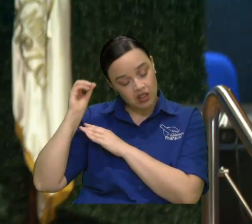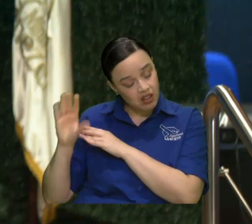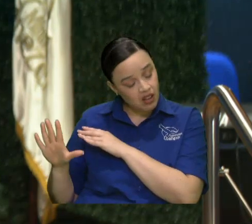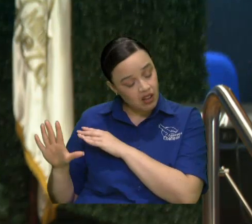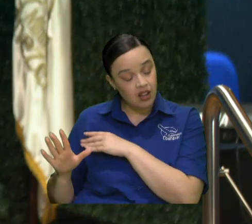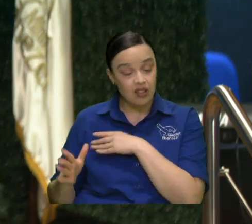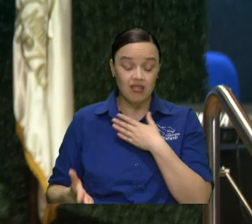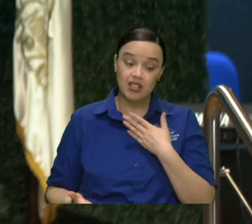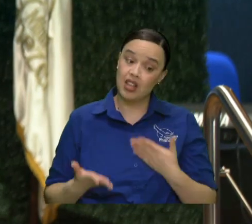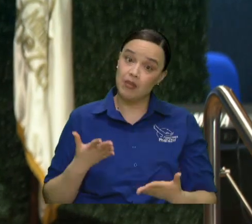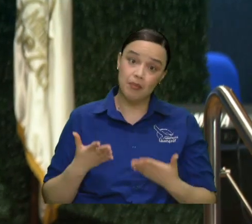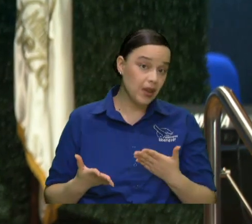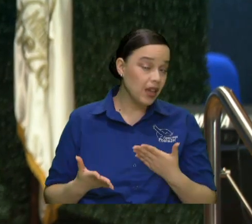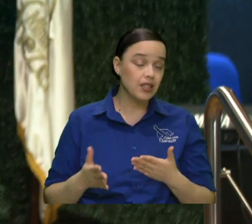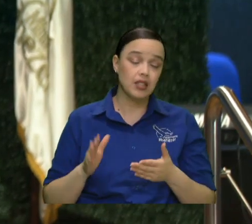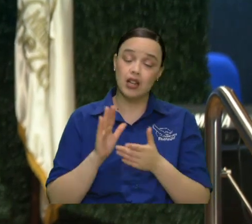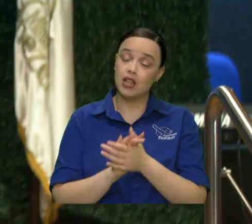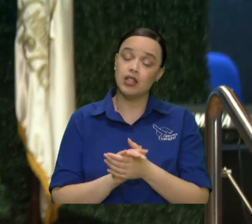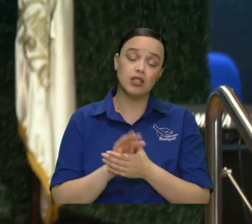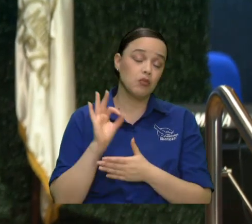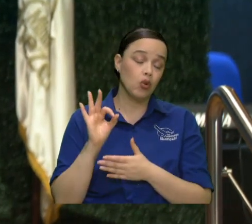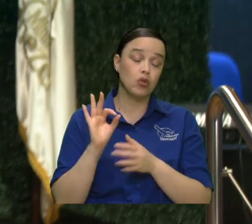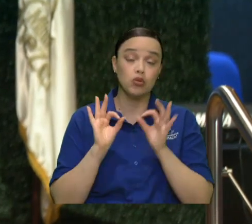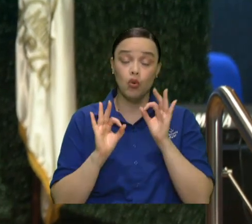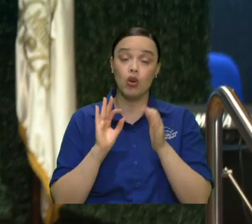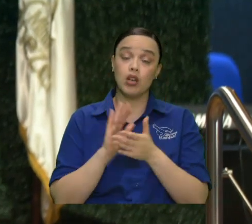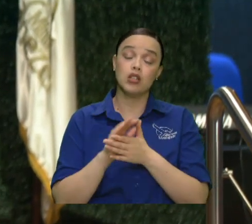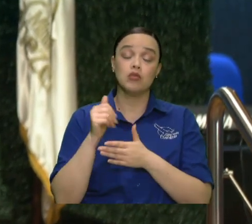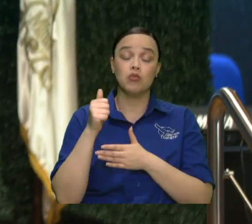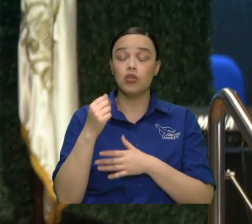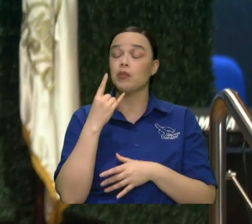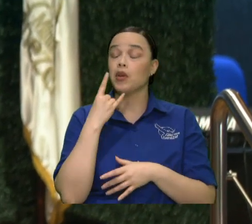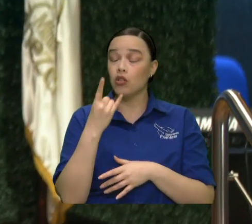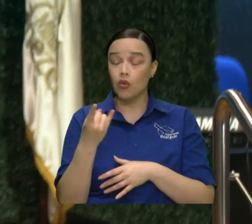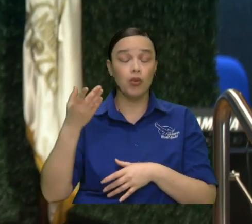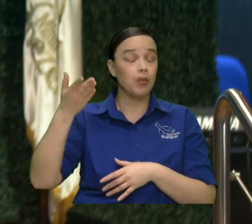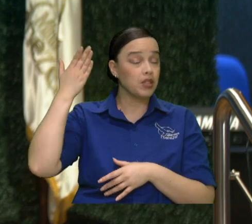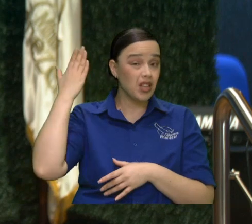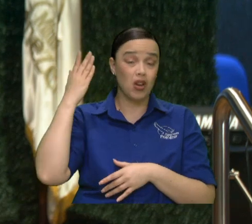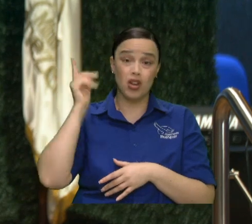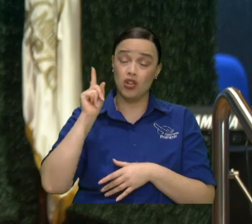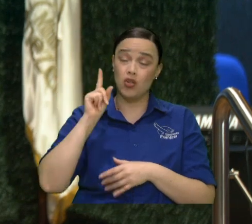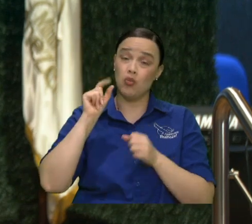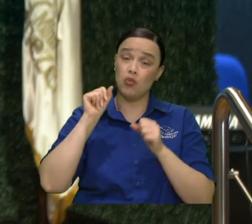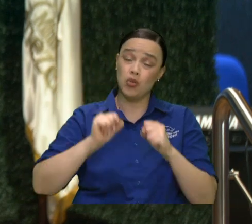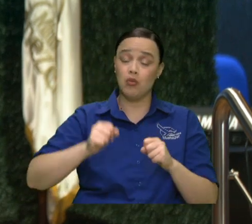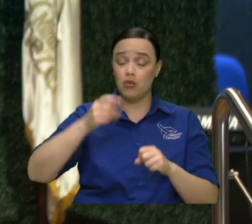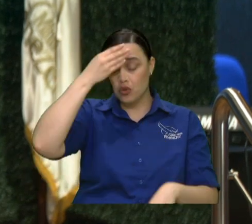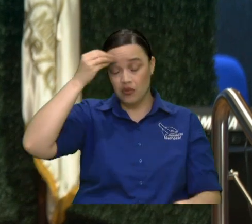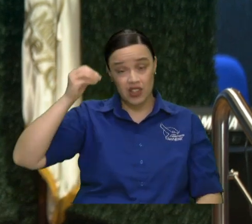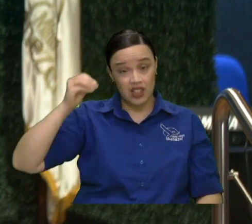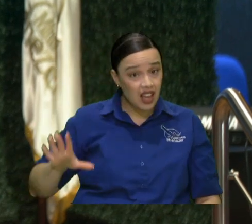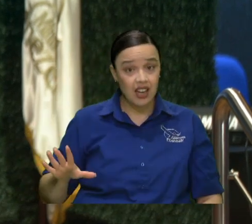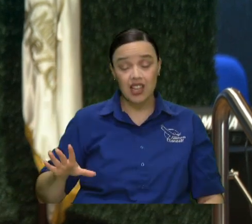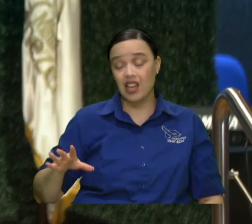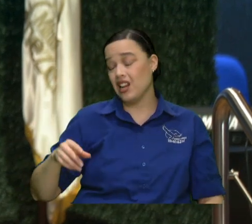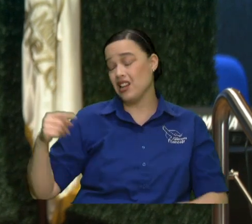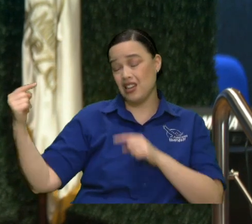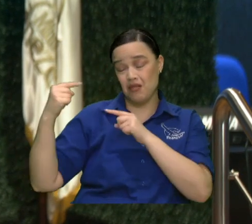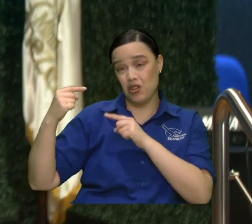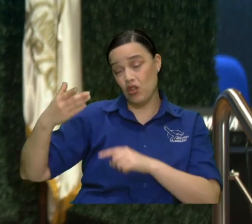cónyuge perdón por algo que sucedió en el pasado pero no podemos olvidar y entonces es enemigo del pasado